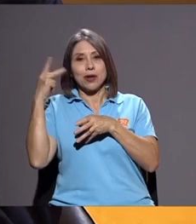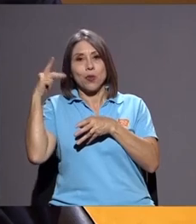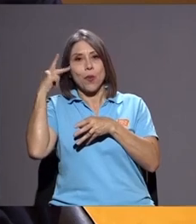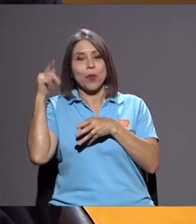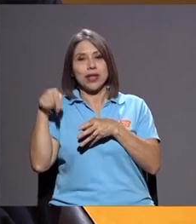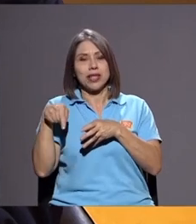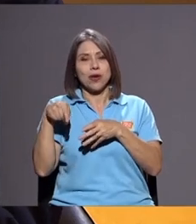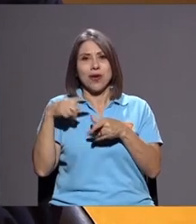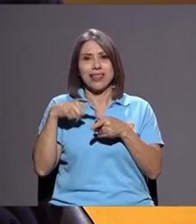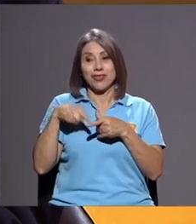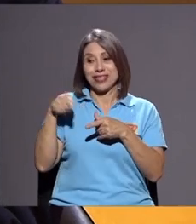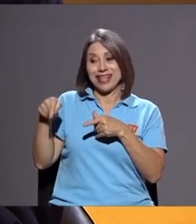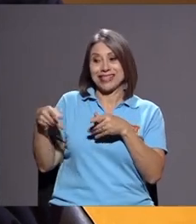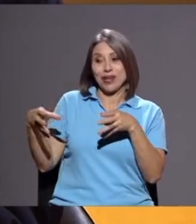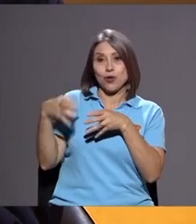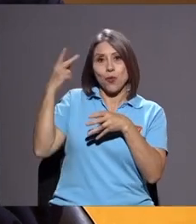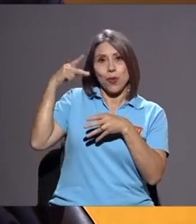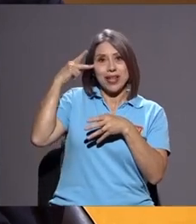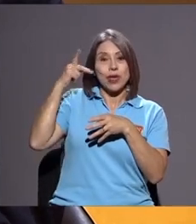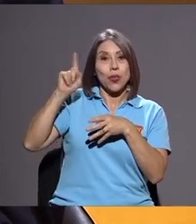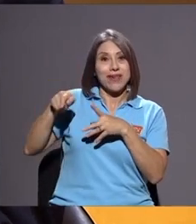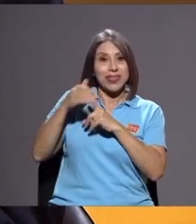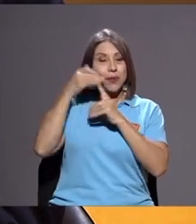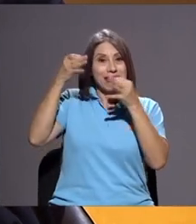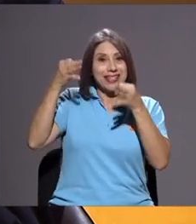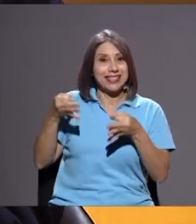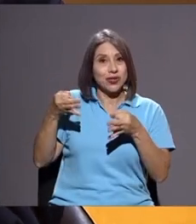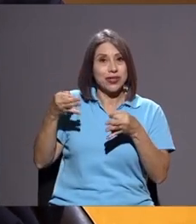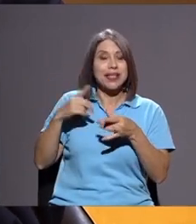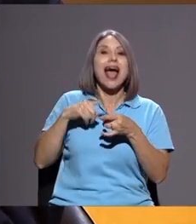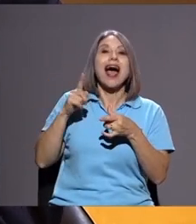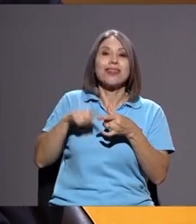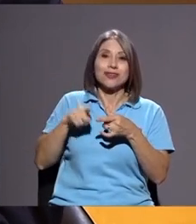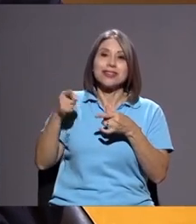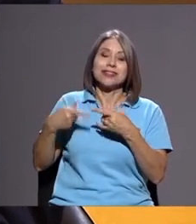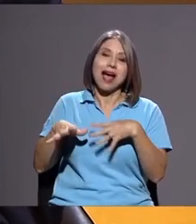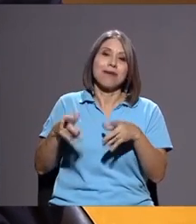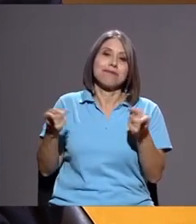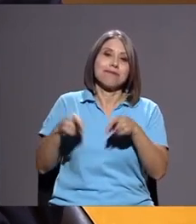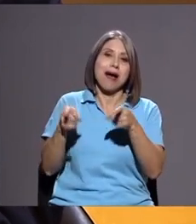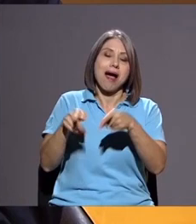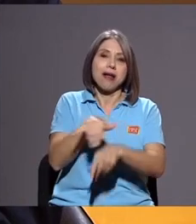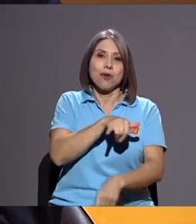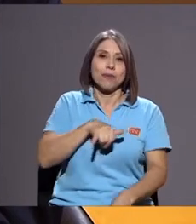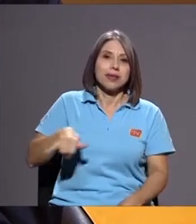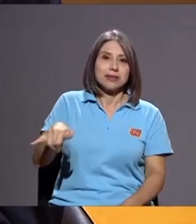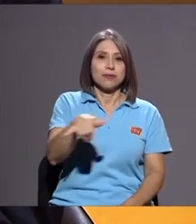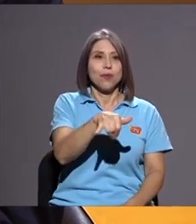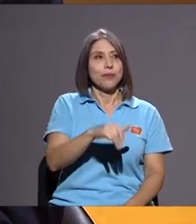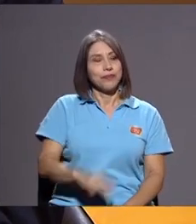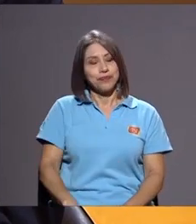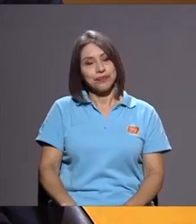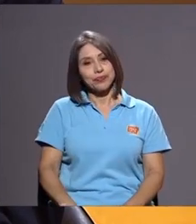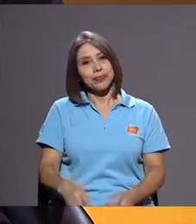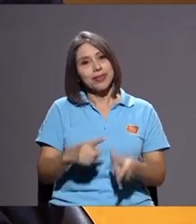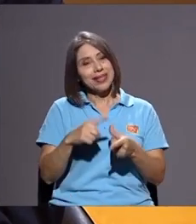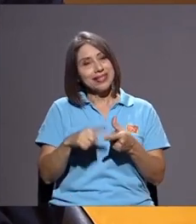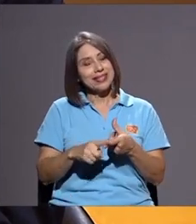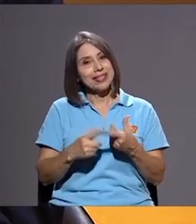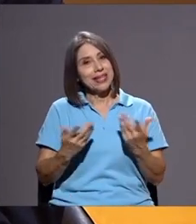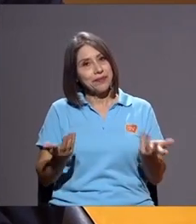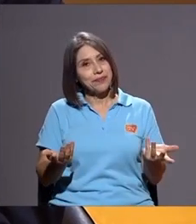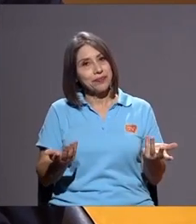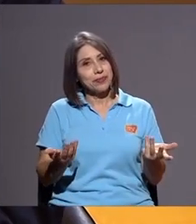en ese grupo político tiene que terminar algunas decisiones adicionales entonces pasar pasa lo mismo si es que en